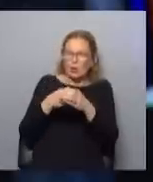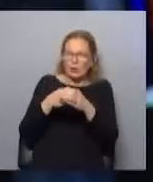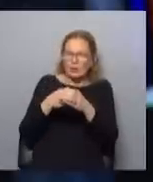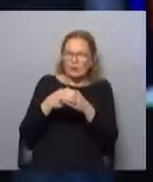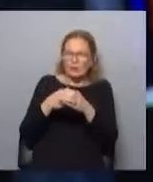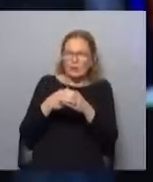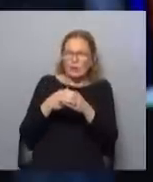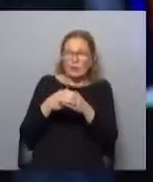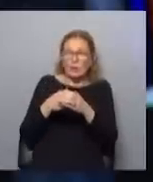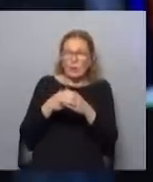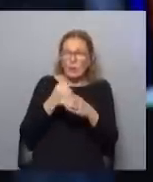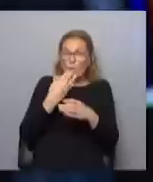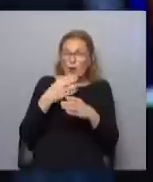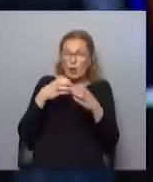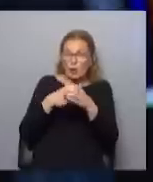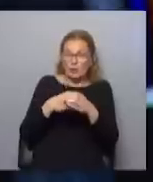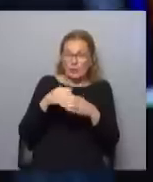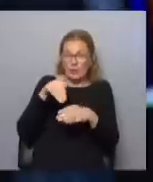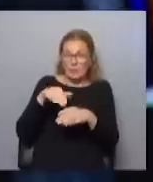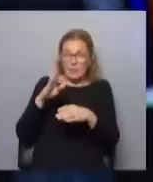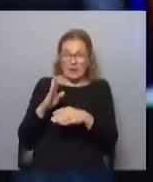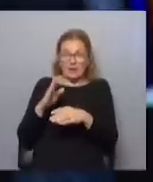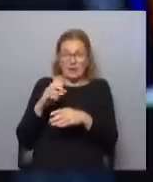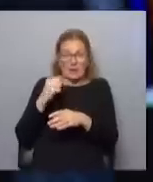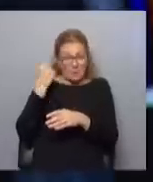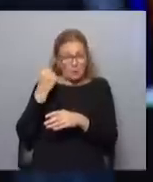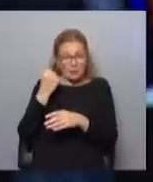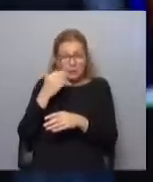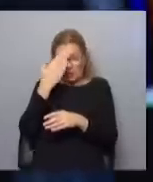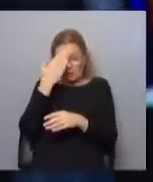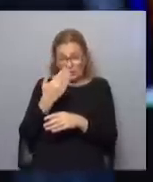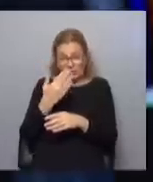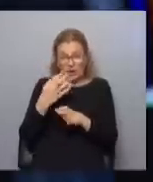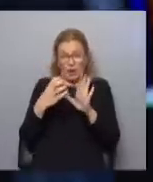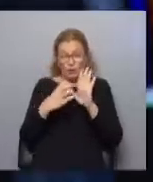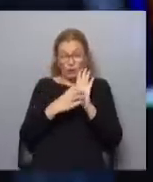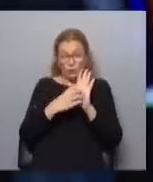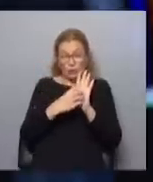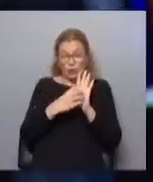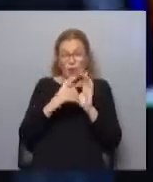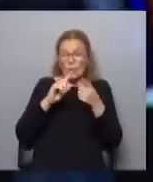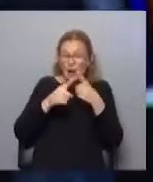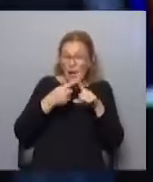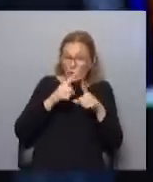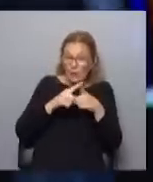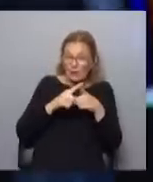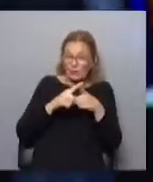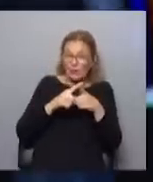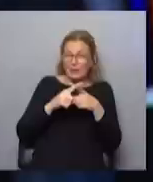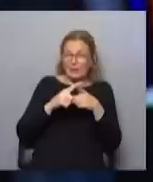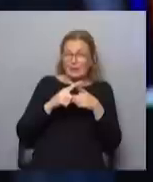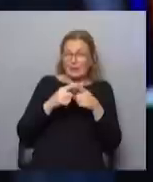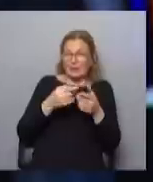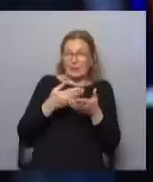señal para el frente un buen congreso de lepe es una buena cena para el frente y la constitución o el acuerdo que se genera a partir